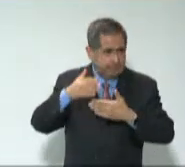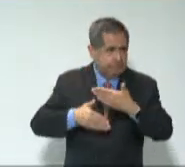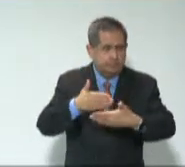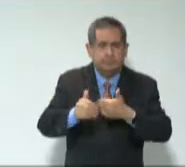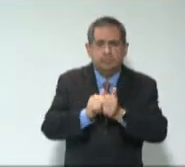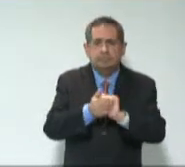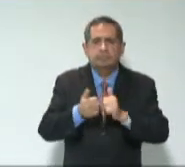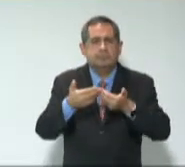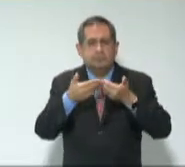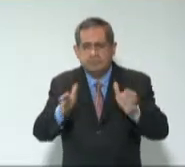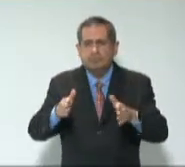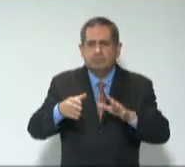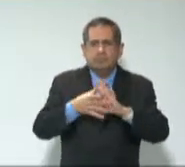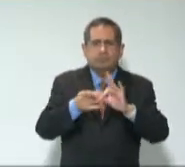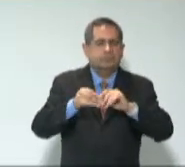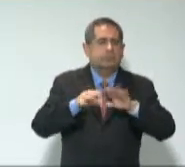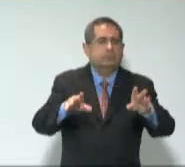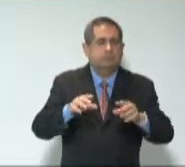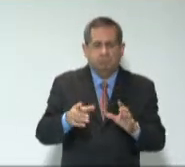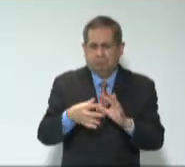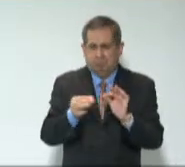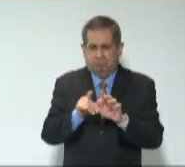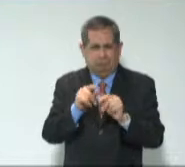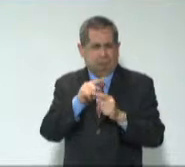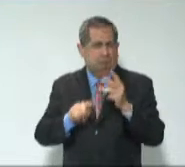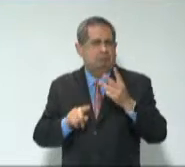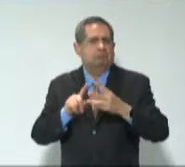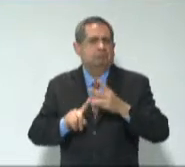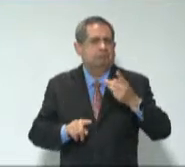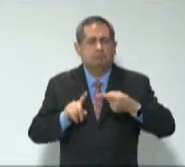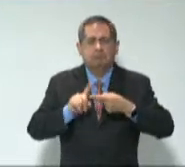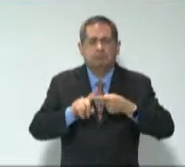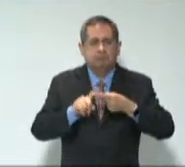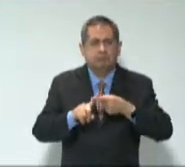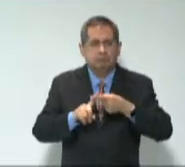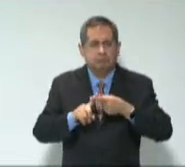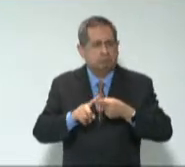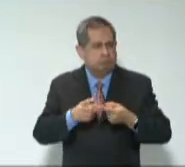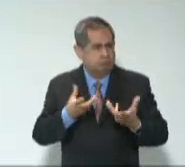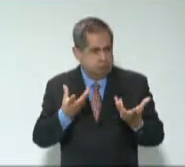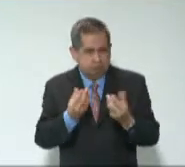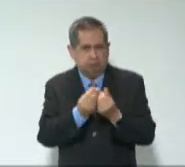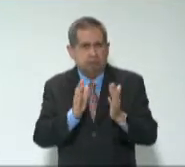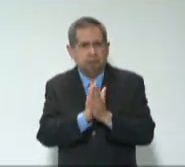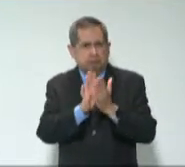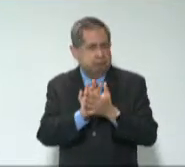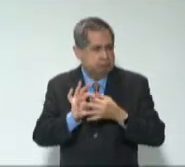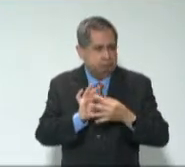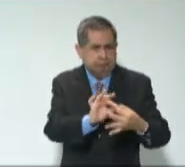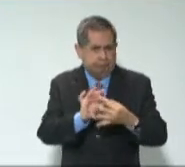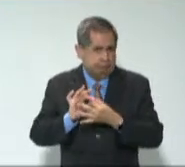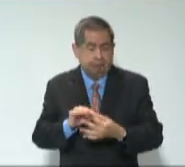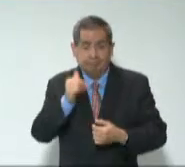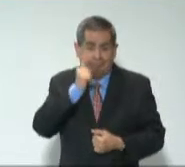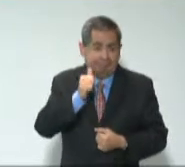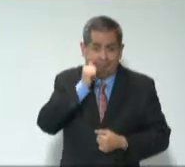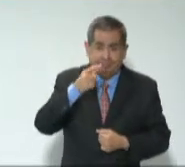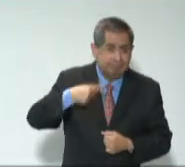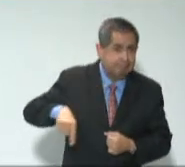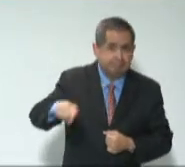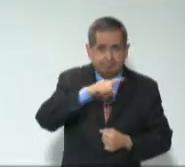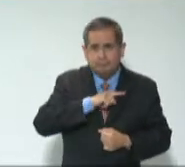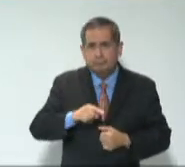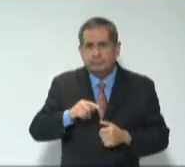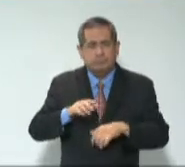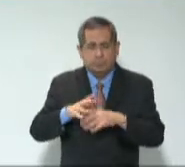datos abiertos y Déjenme enunciarlos brevemente no el pilar de la colaboración en esta pandemia se ha hablado mucho de de que juntos